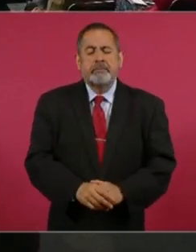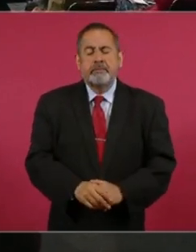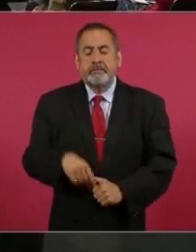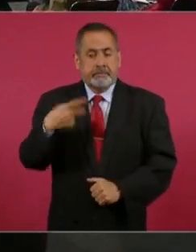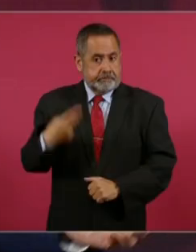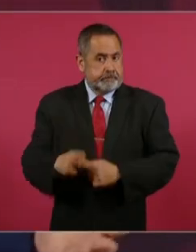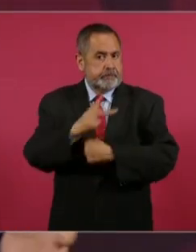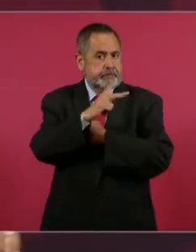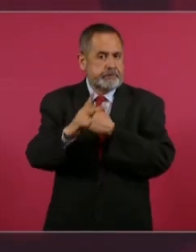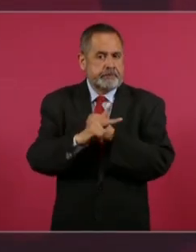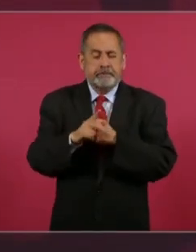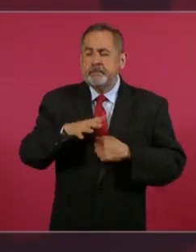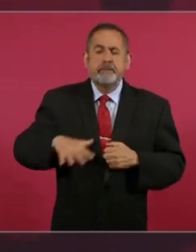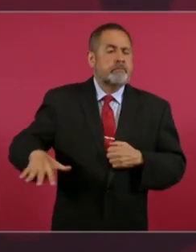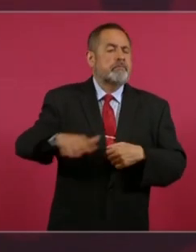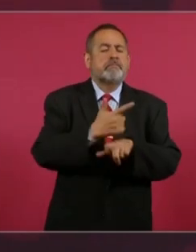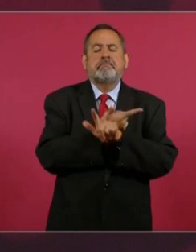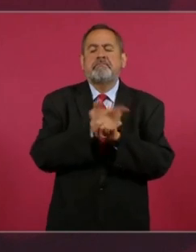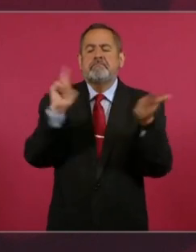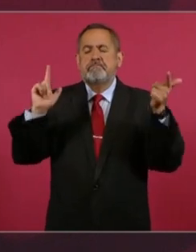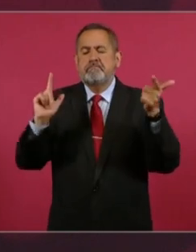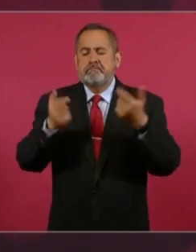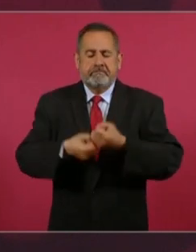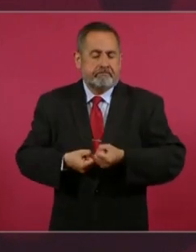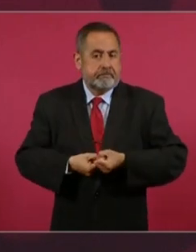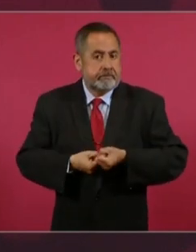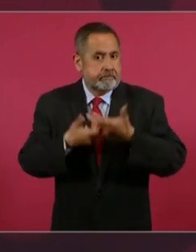Vivimos en un país libre.